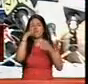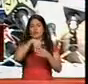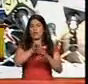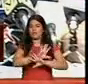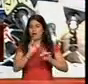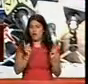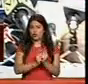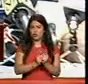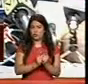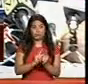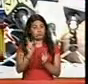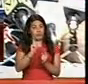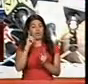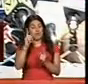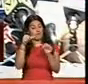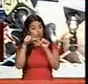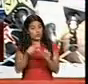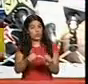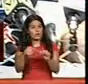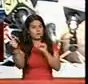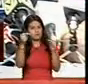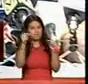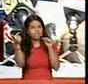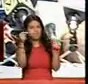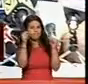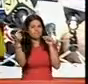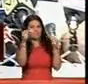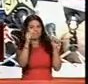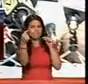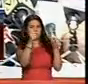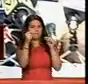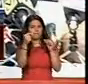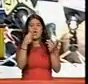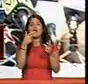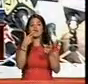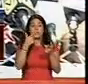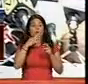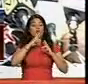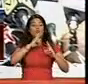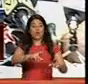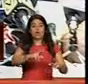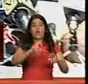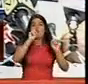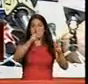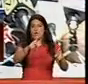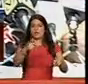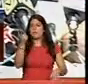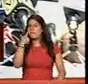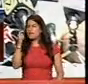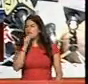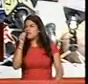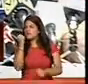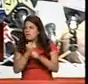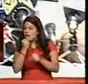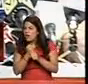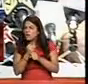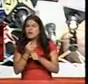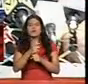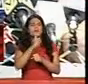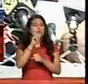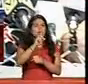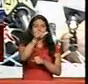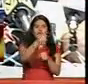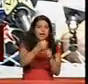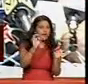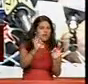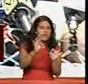no se tiene que debatir permanentemente a la luz de los resultados Quién trabaja Quién no trabaja y eso nosotros